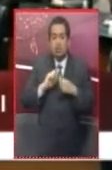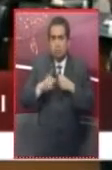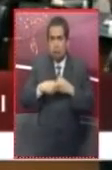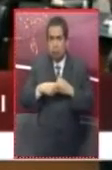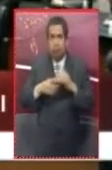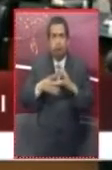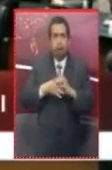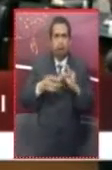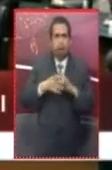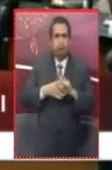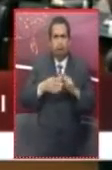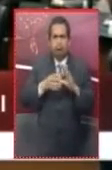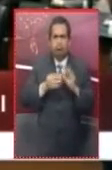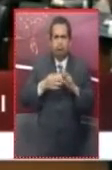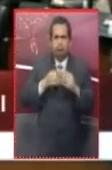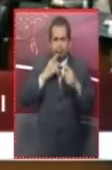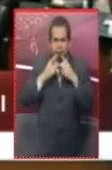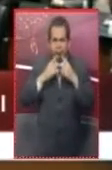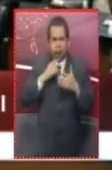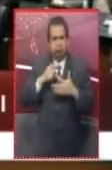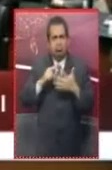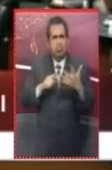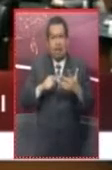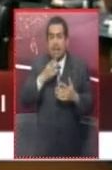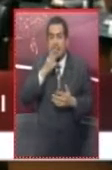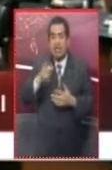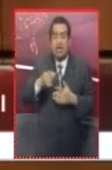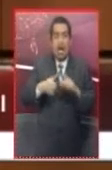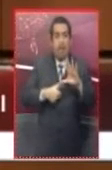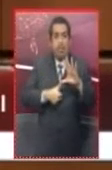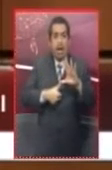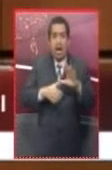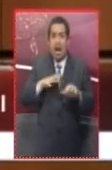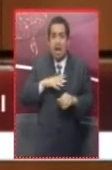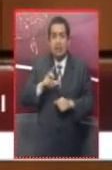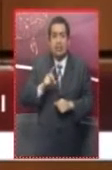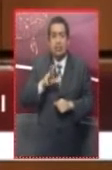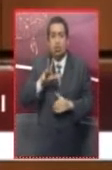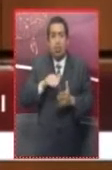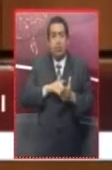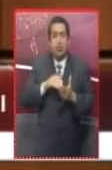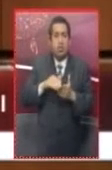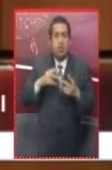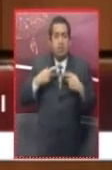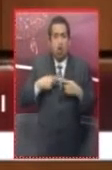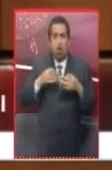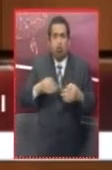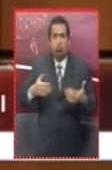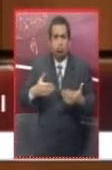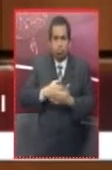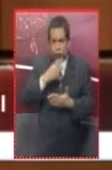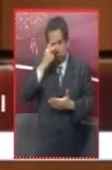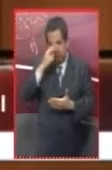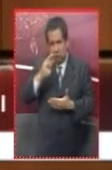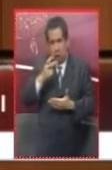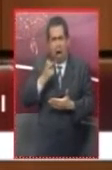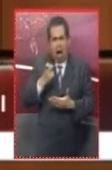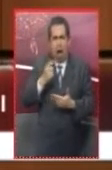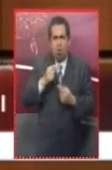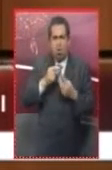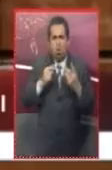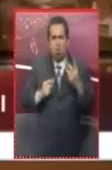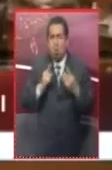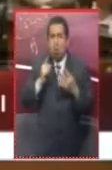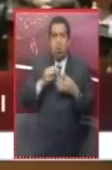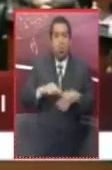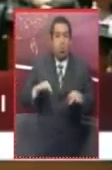presidenta, la senadora Gabriela Cuevas, dijo que en América del Norte viven 35 millones de personas de origen mexicano, por lo que uno de los retos